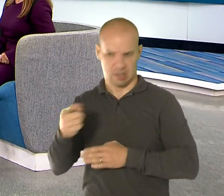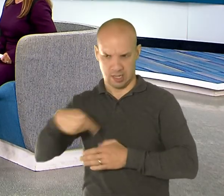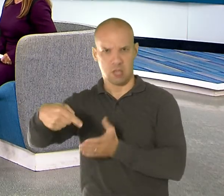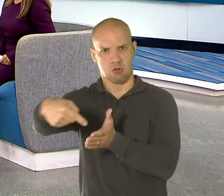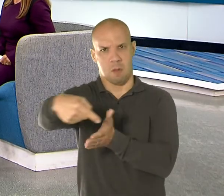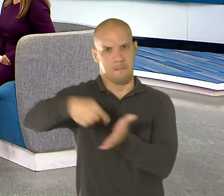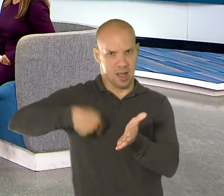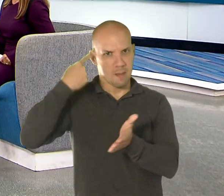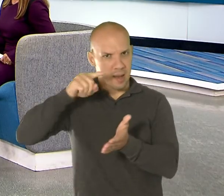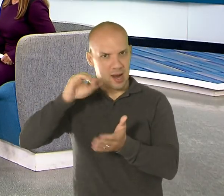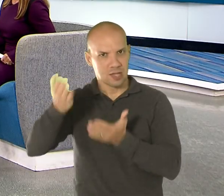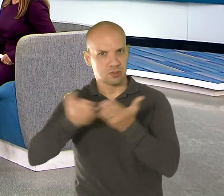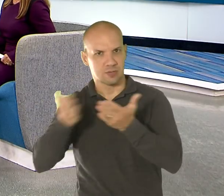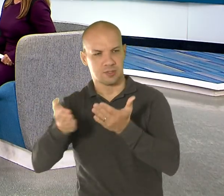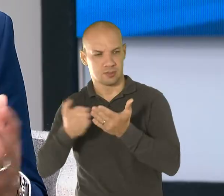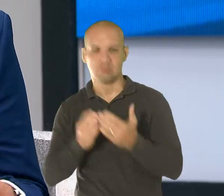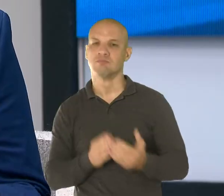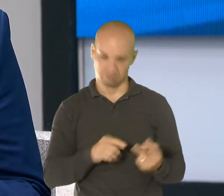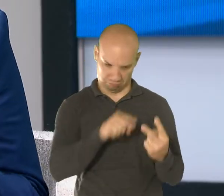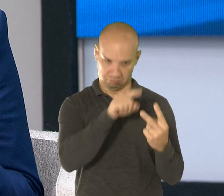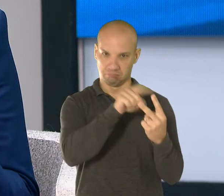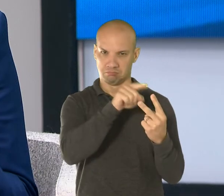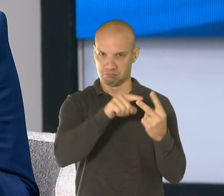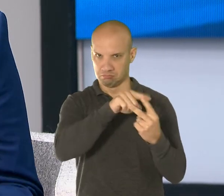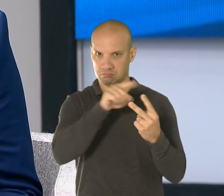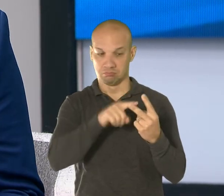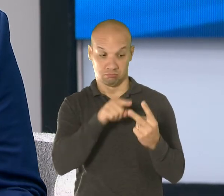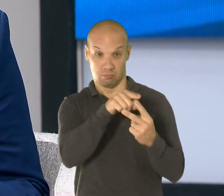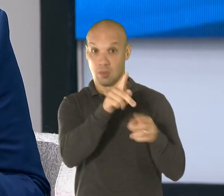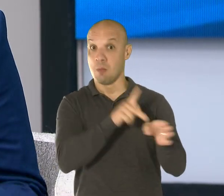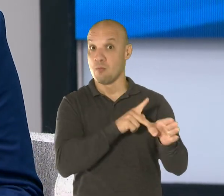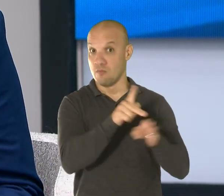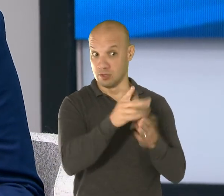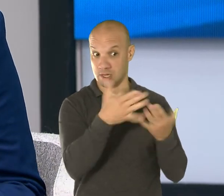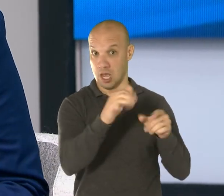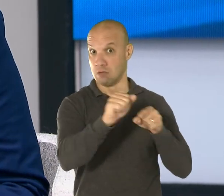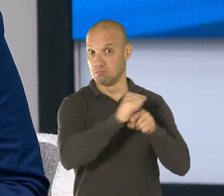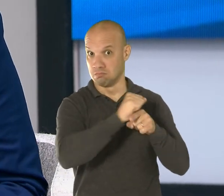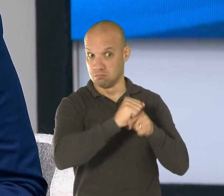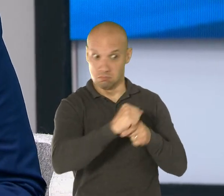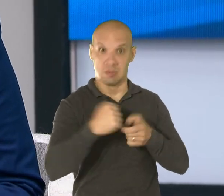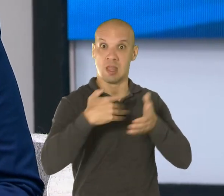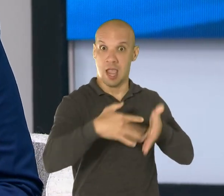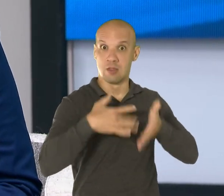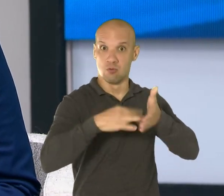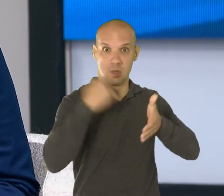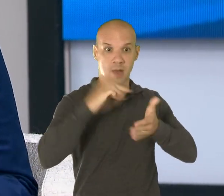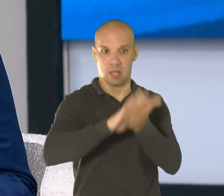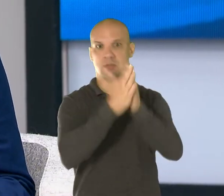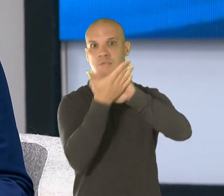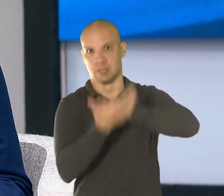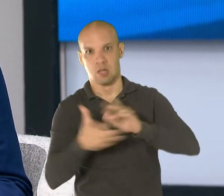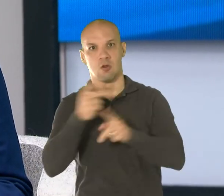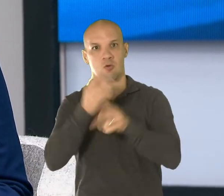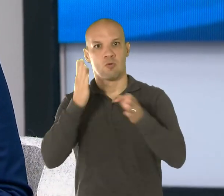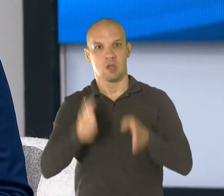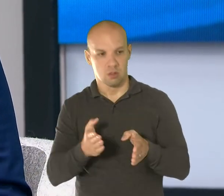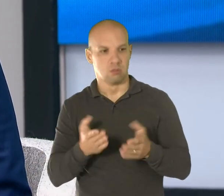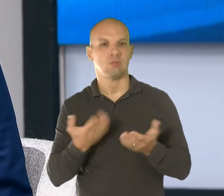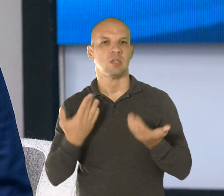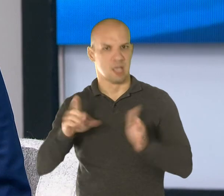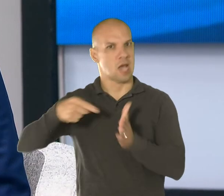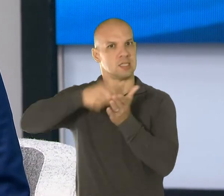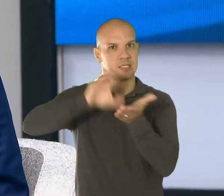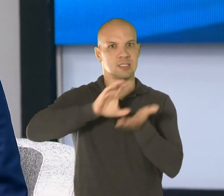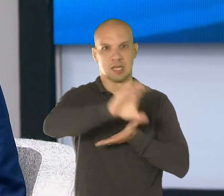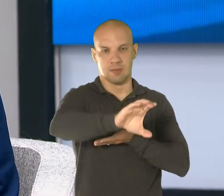Cuando hablamos de cuidadores hay dos, el profesional, que es el que está capacitado, el que estudia para ser cuidador y también tiene un salario, y